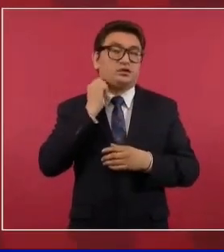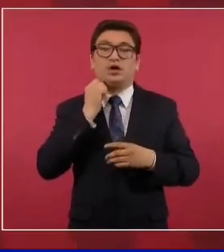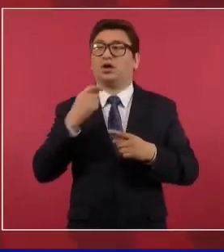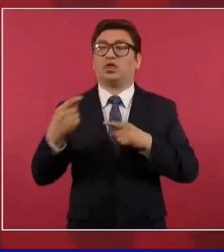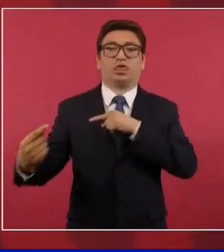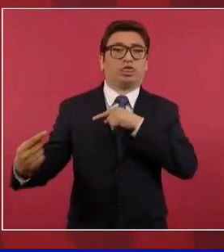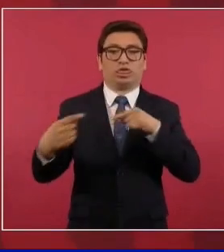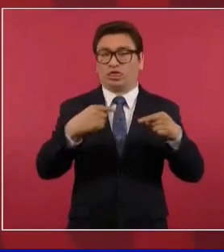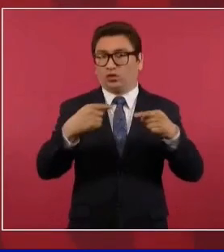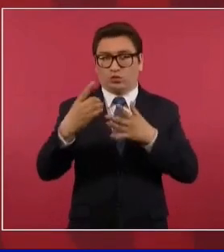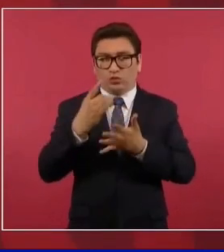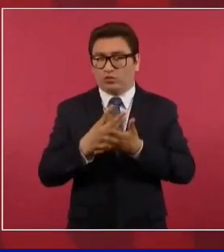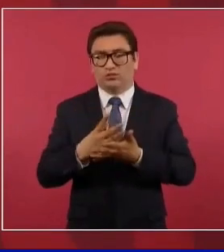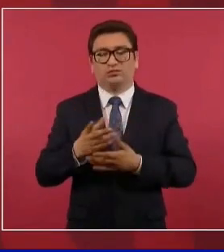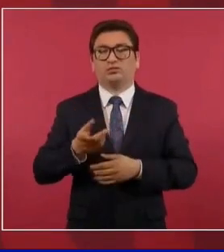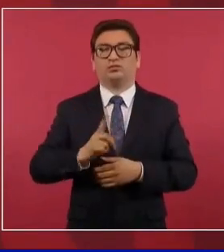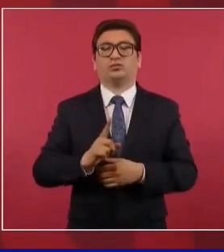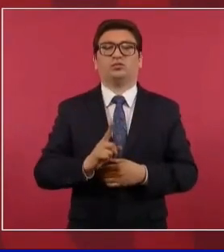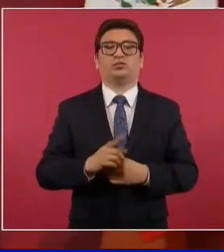o